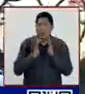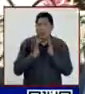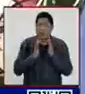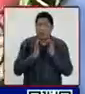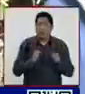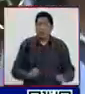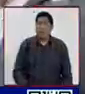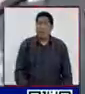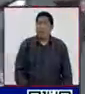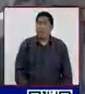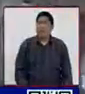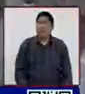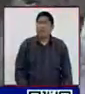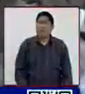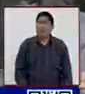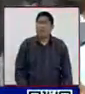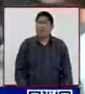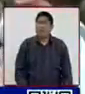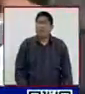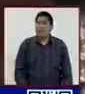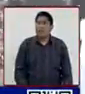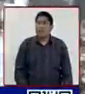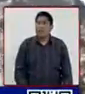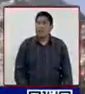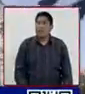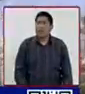primera autoridad.